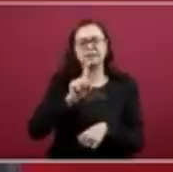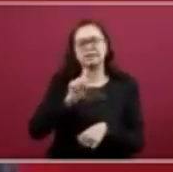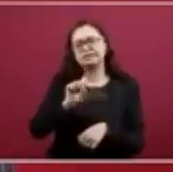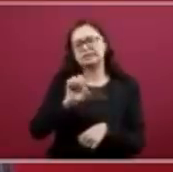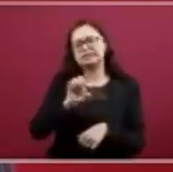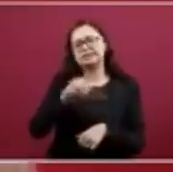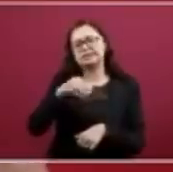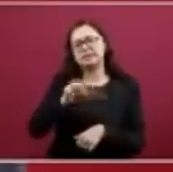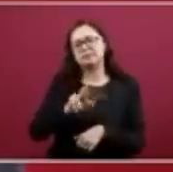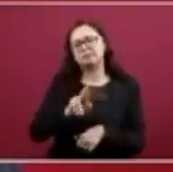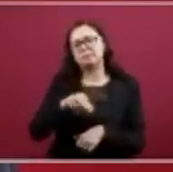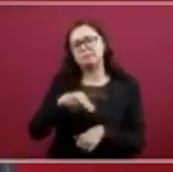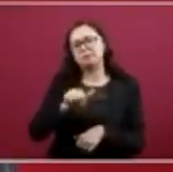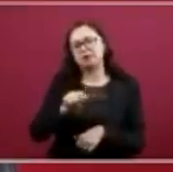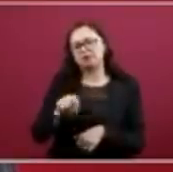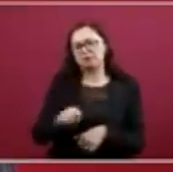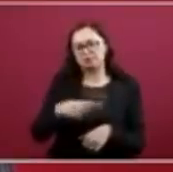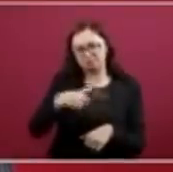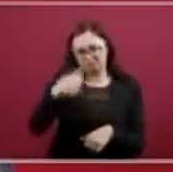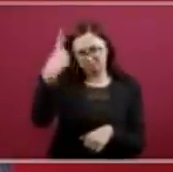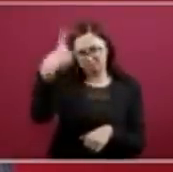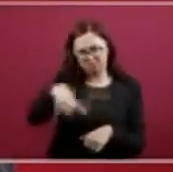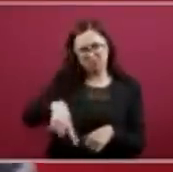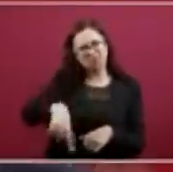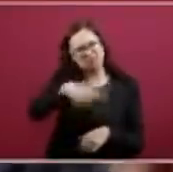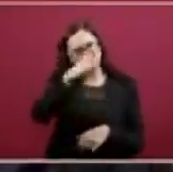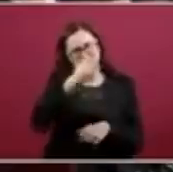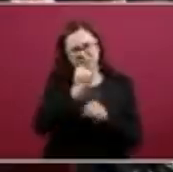investigación sobre lo que estás planteando.